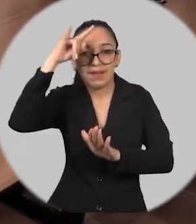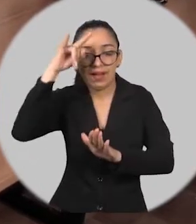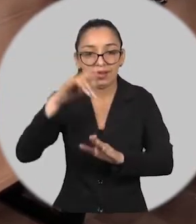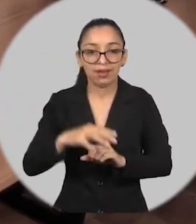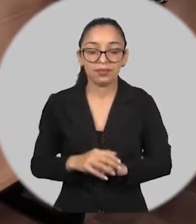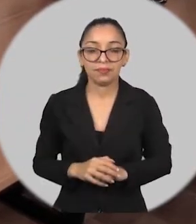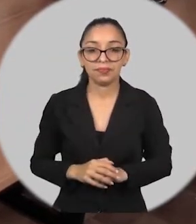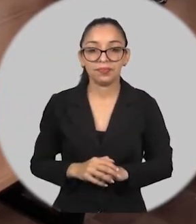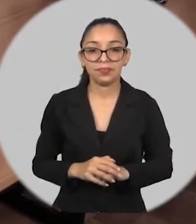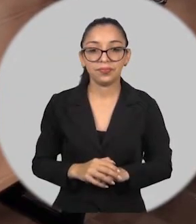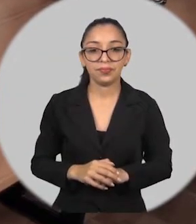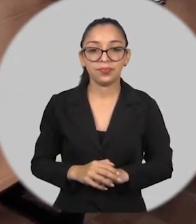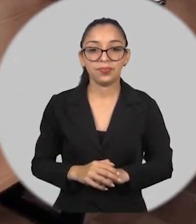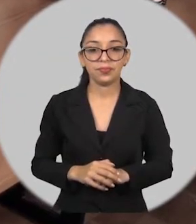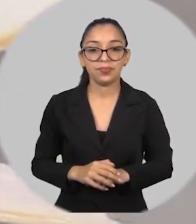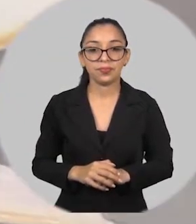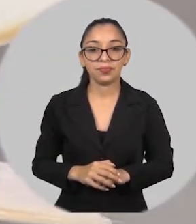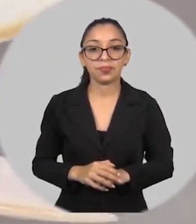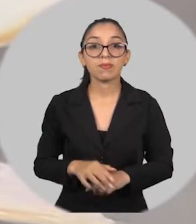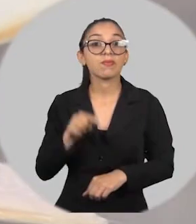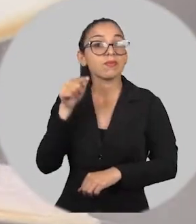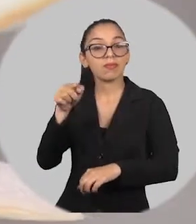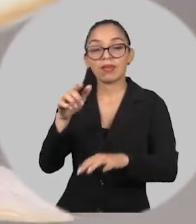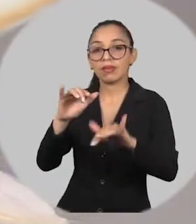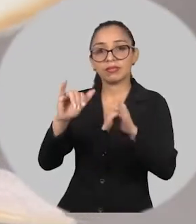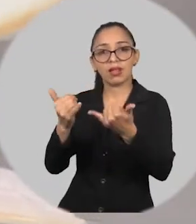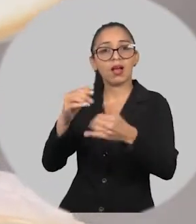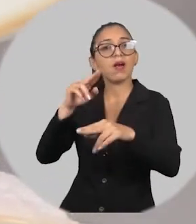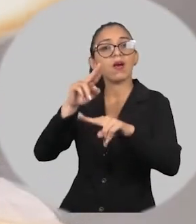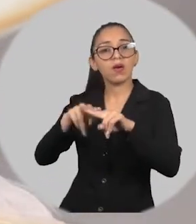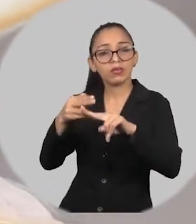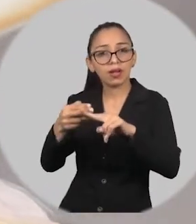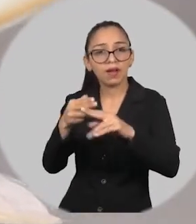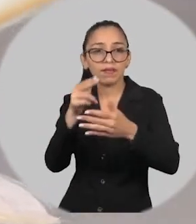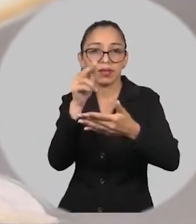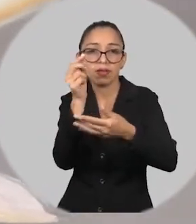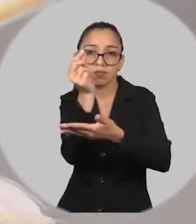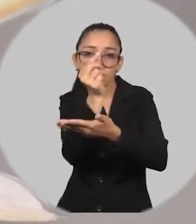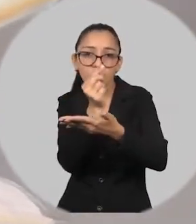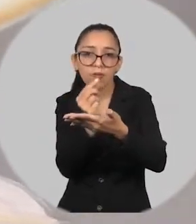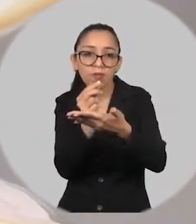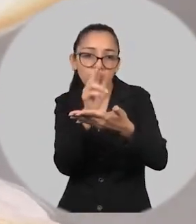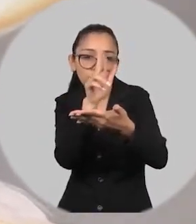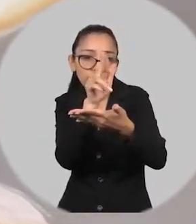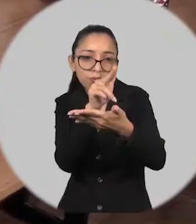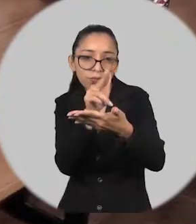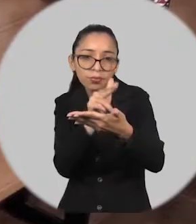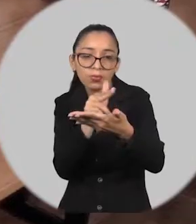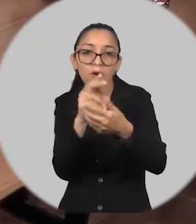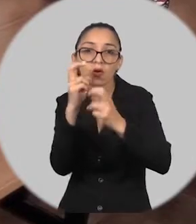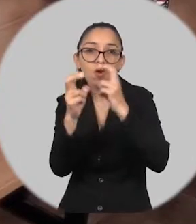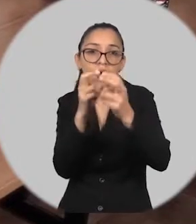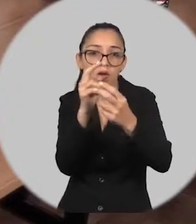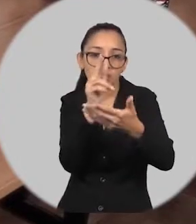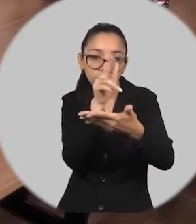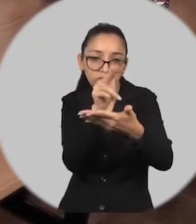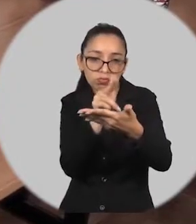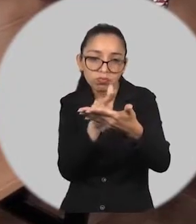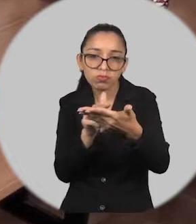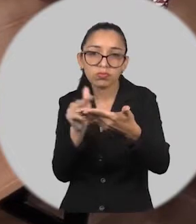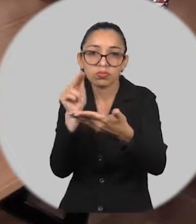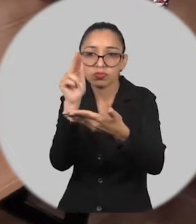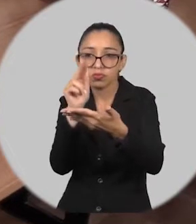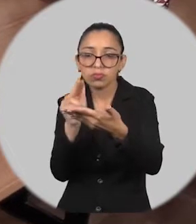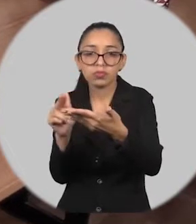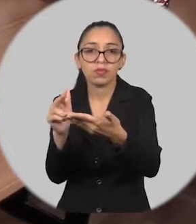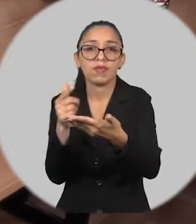Y ahí hacen de vuelta el flotado por esa línea que hicieron con el lápiz de papel. O si calcan, también ya le